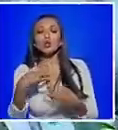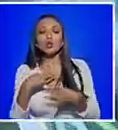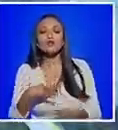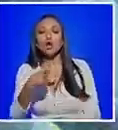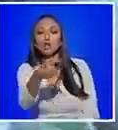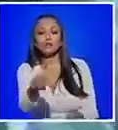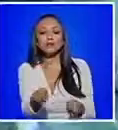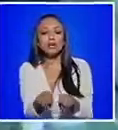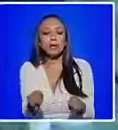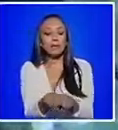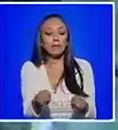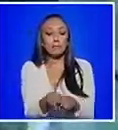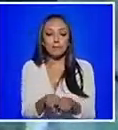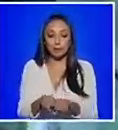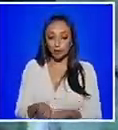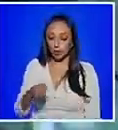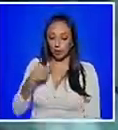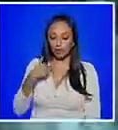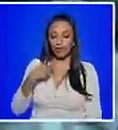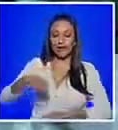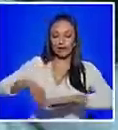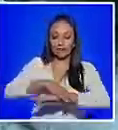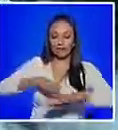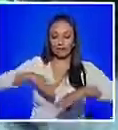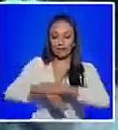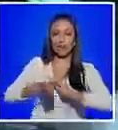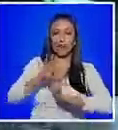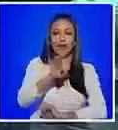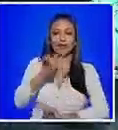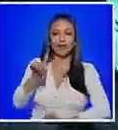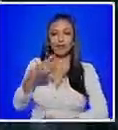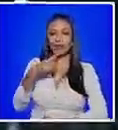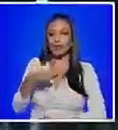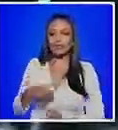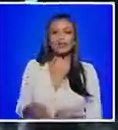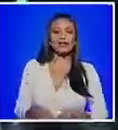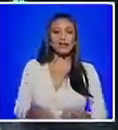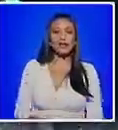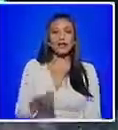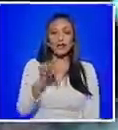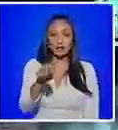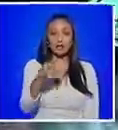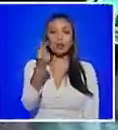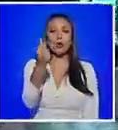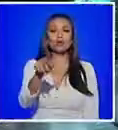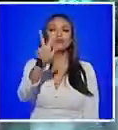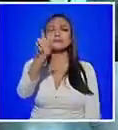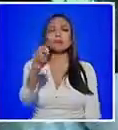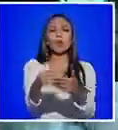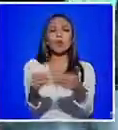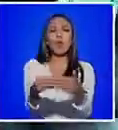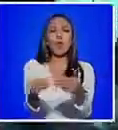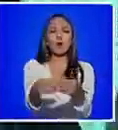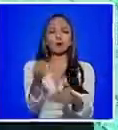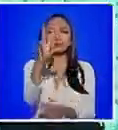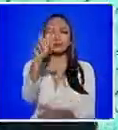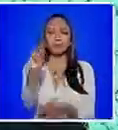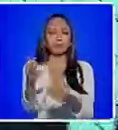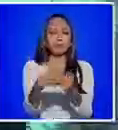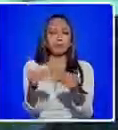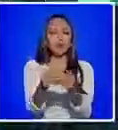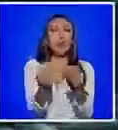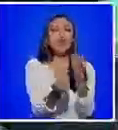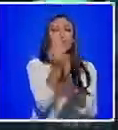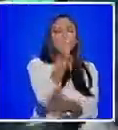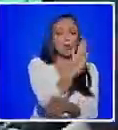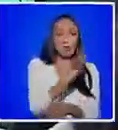ejemplo, búsqueme una talla 41. Esta, por ejemplo, esta está nuevita. Esta sale a $30, es nueva totalmente. ¿Y las usaditas dónde están? Las usadas